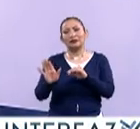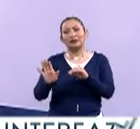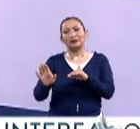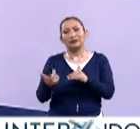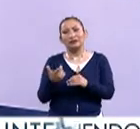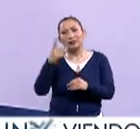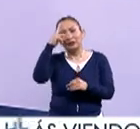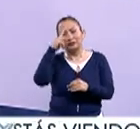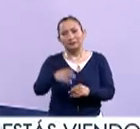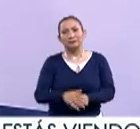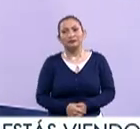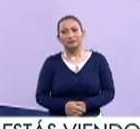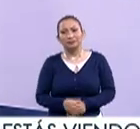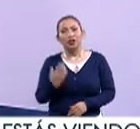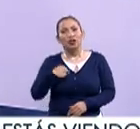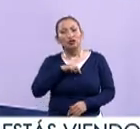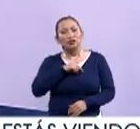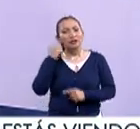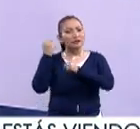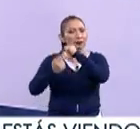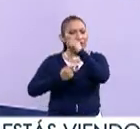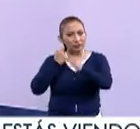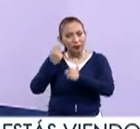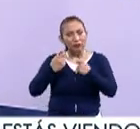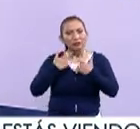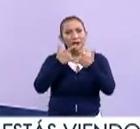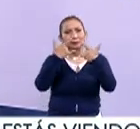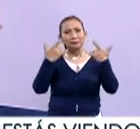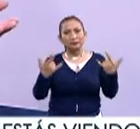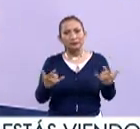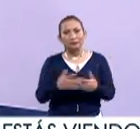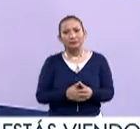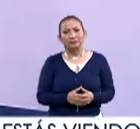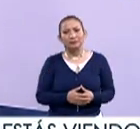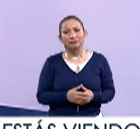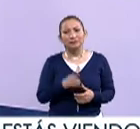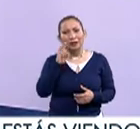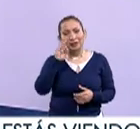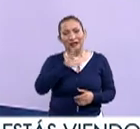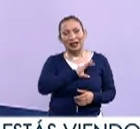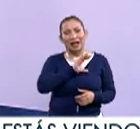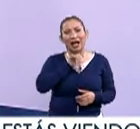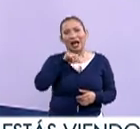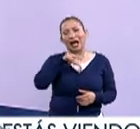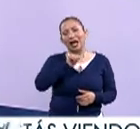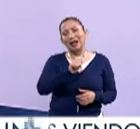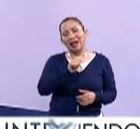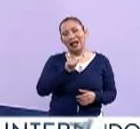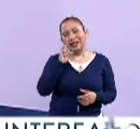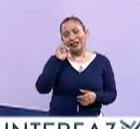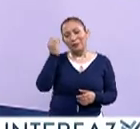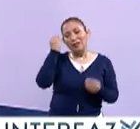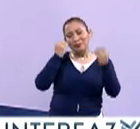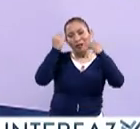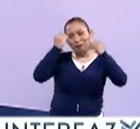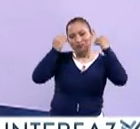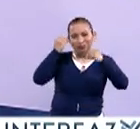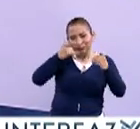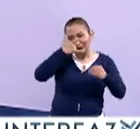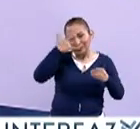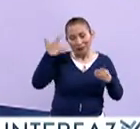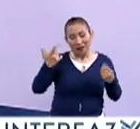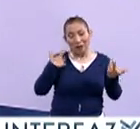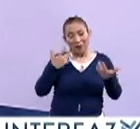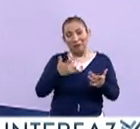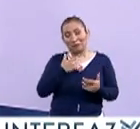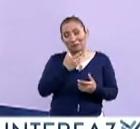ser los mexicanos, nuestras tradiciones, nuestra historia. Y ya veíamos a mi querida Ana Cristina Olvera también disfrazada, lo cual